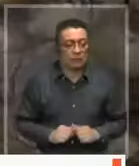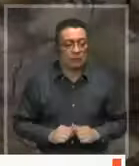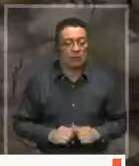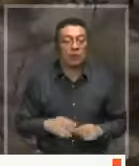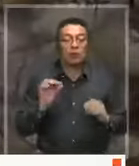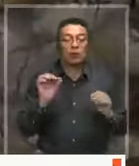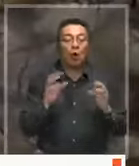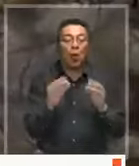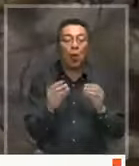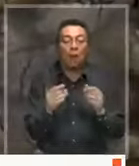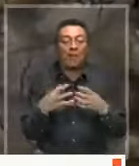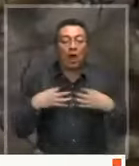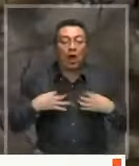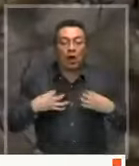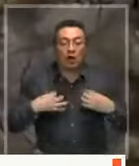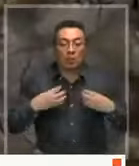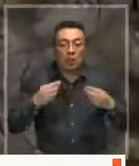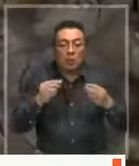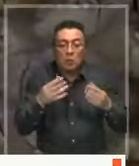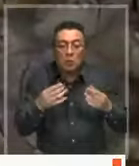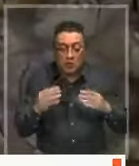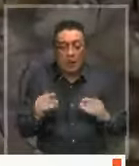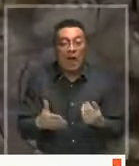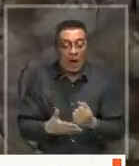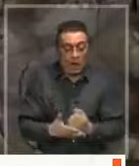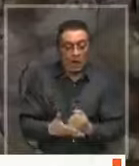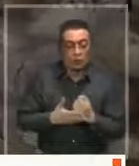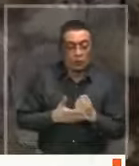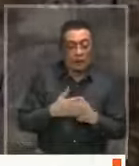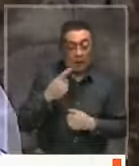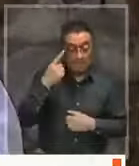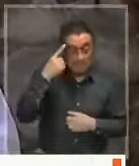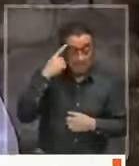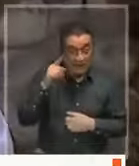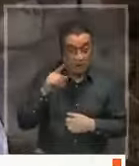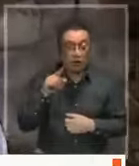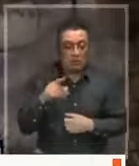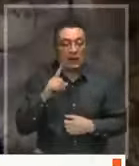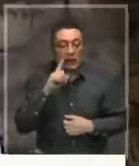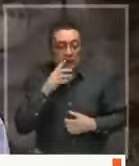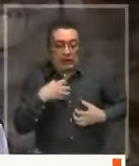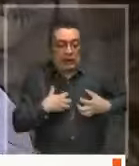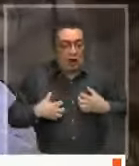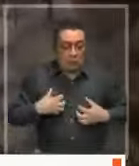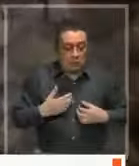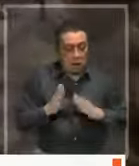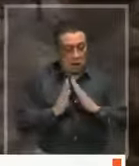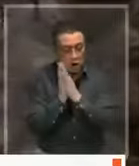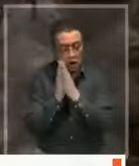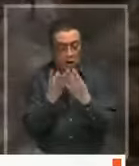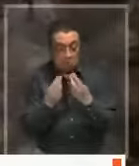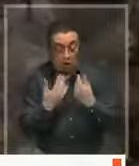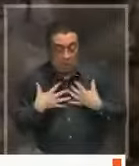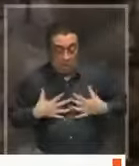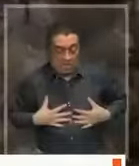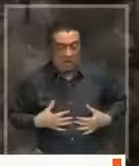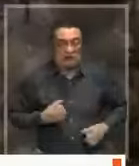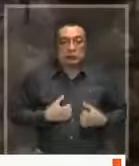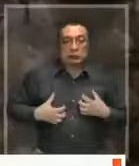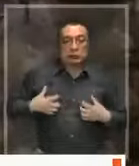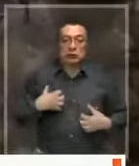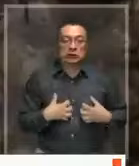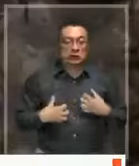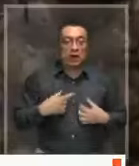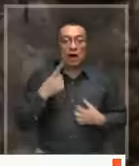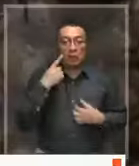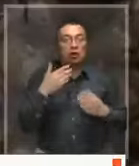Humedecer la ropa ayuda, pero es una medida que es un poco incómoda. Dormir mojado no es cómodo, pero humedecer